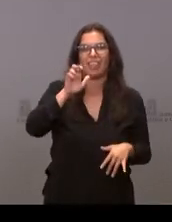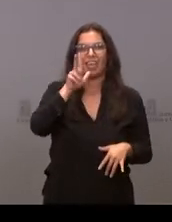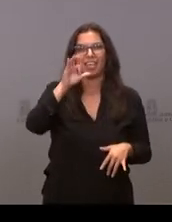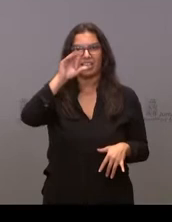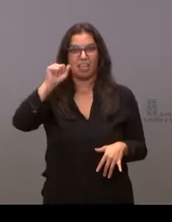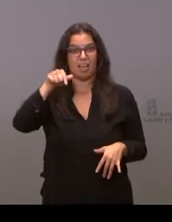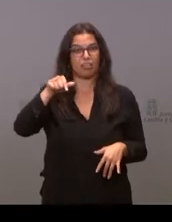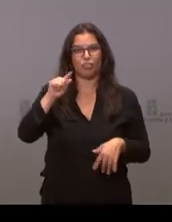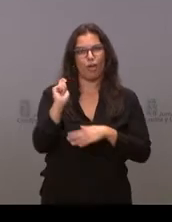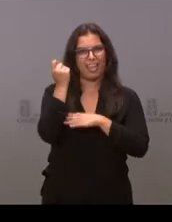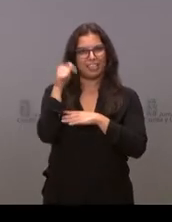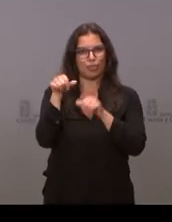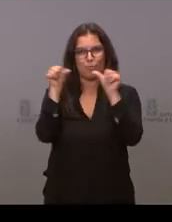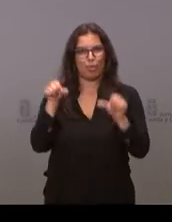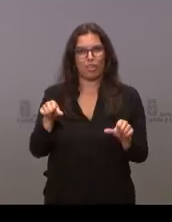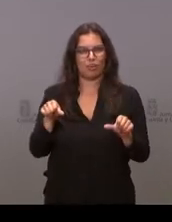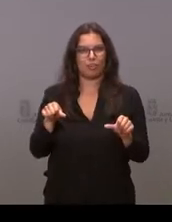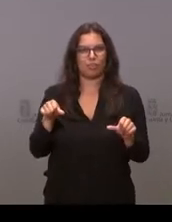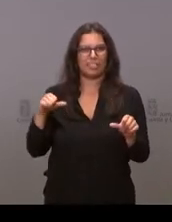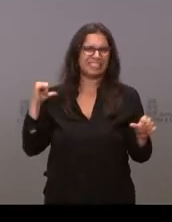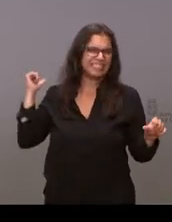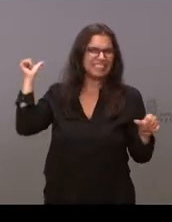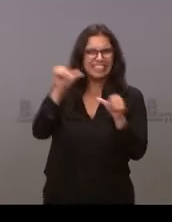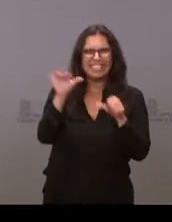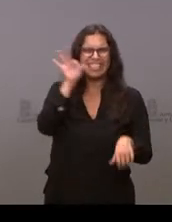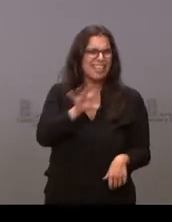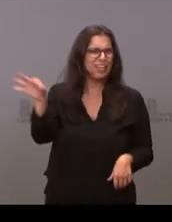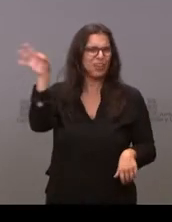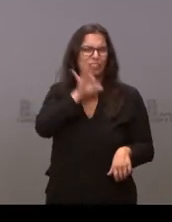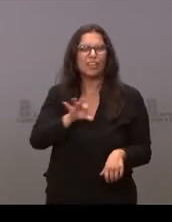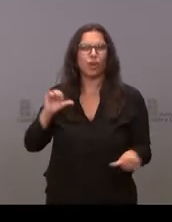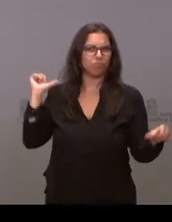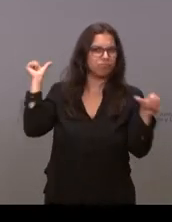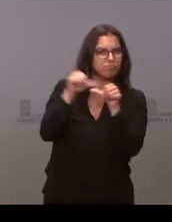de éxito. Lo ha sido durante siglos y